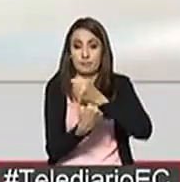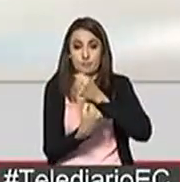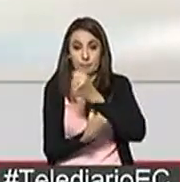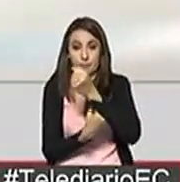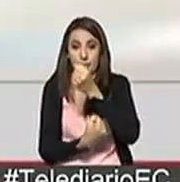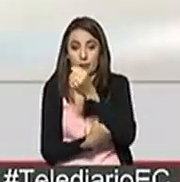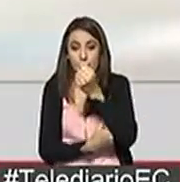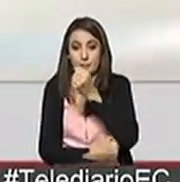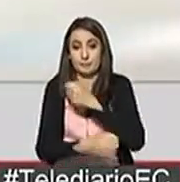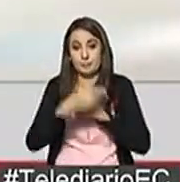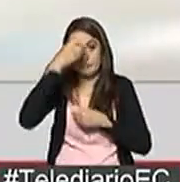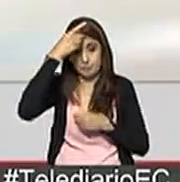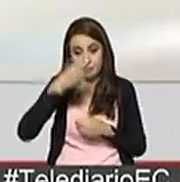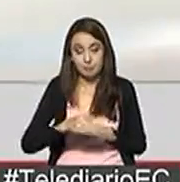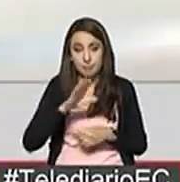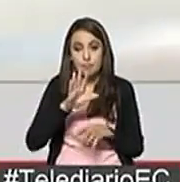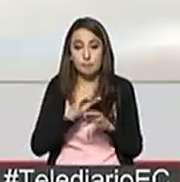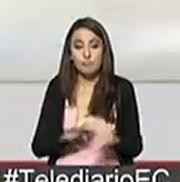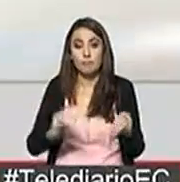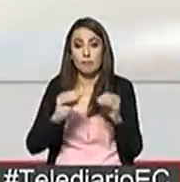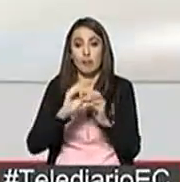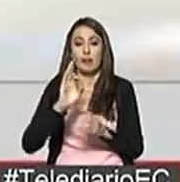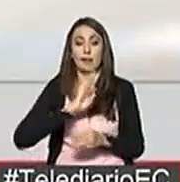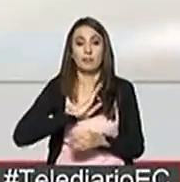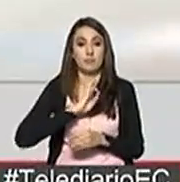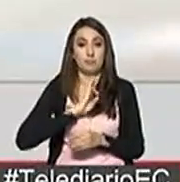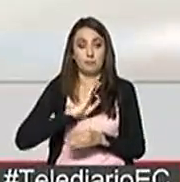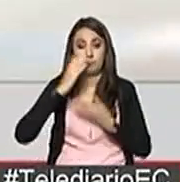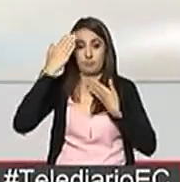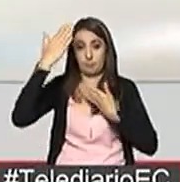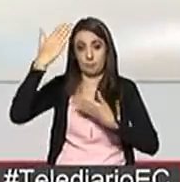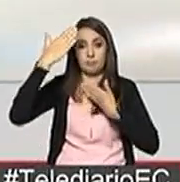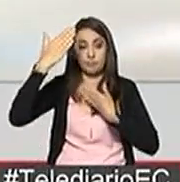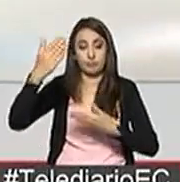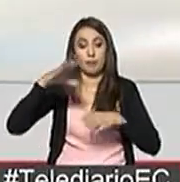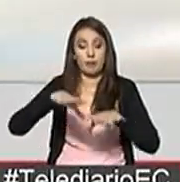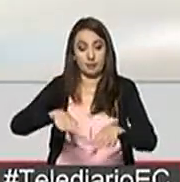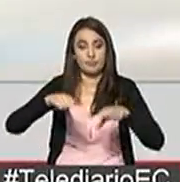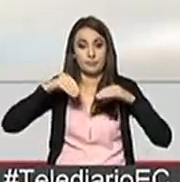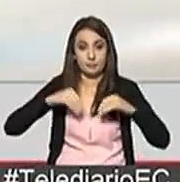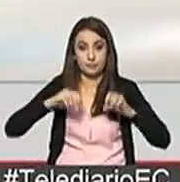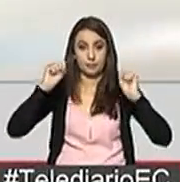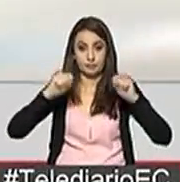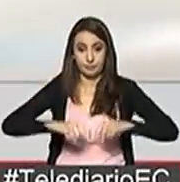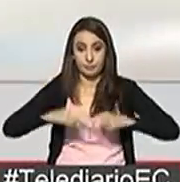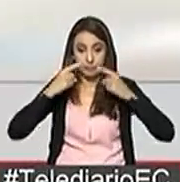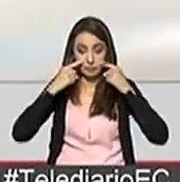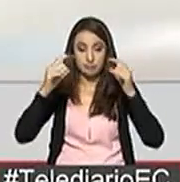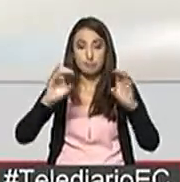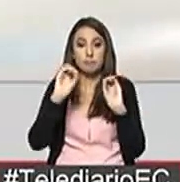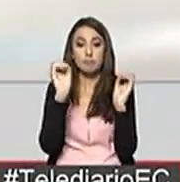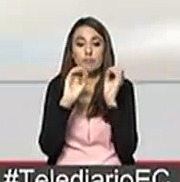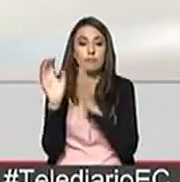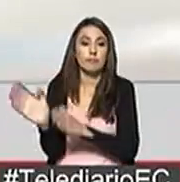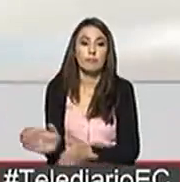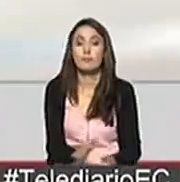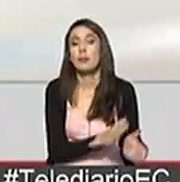en la toma de decisiones de manera técnica. Esta política monetaria la tomaría el directorio de Banco Central, formado